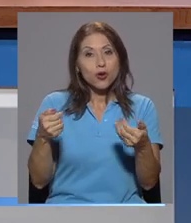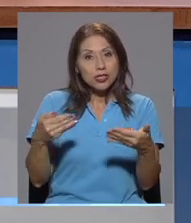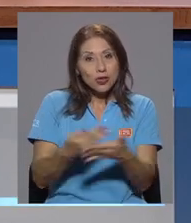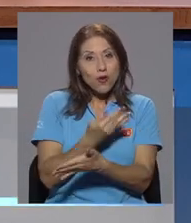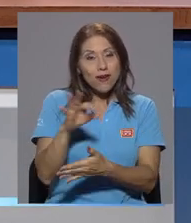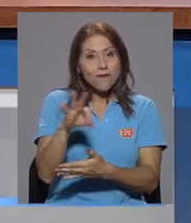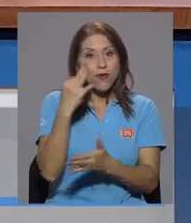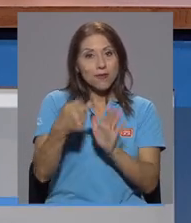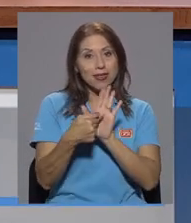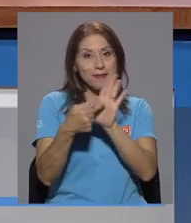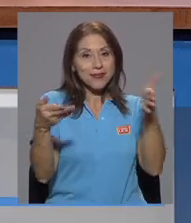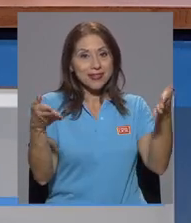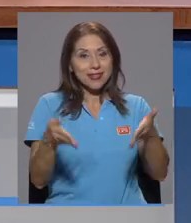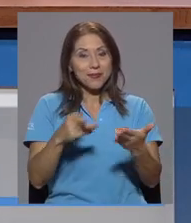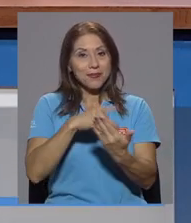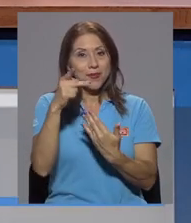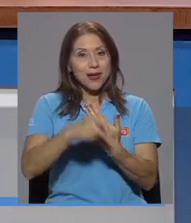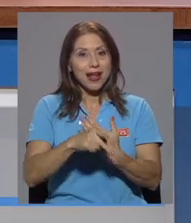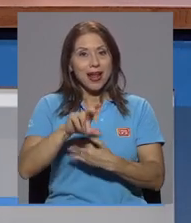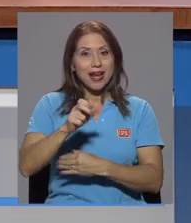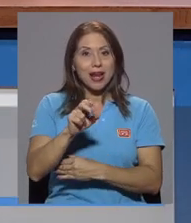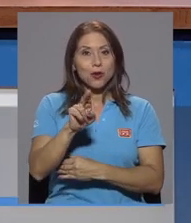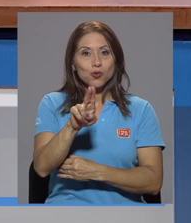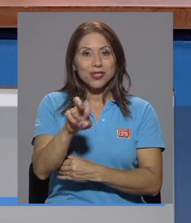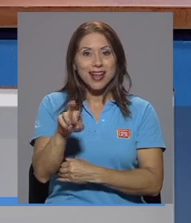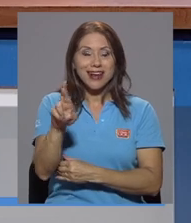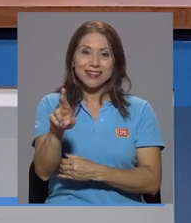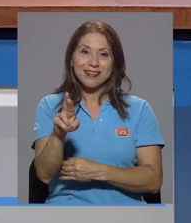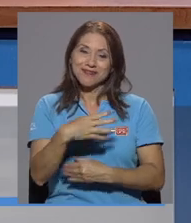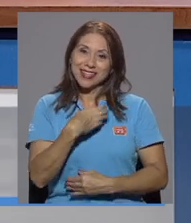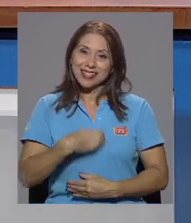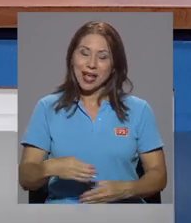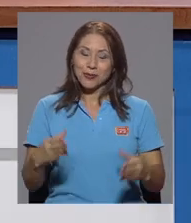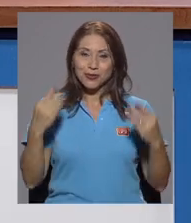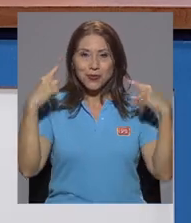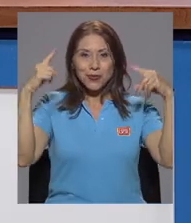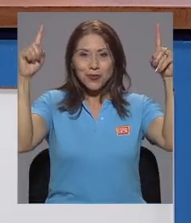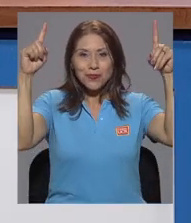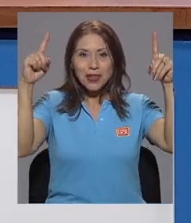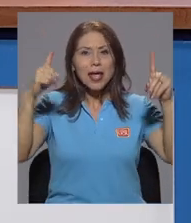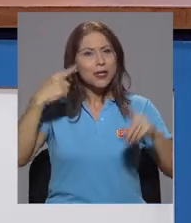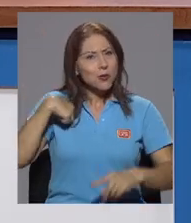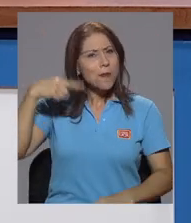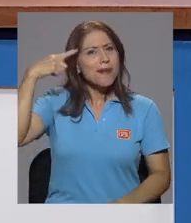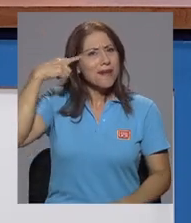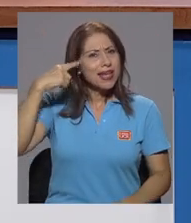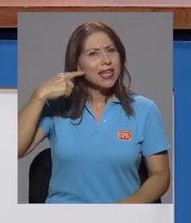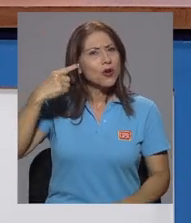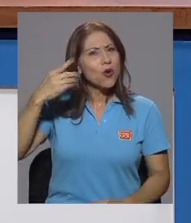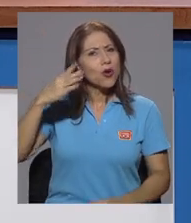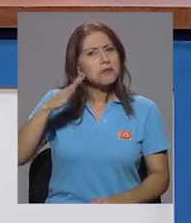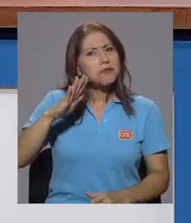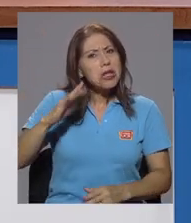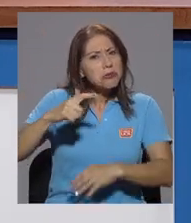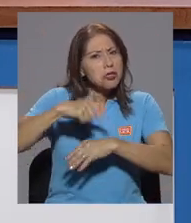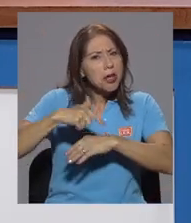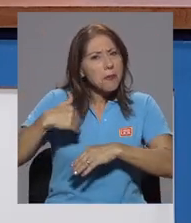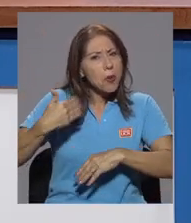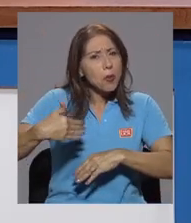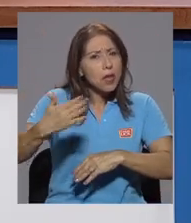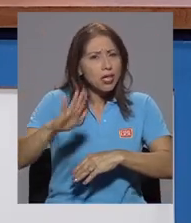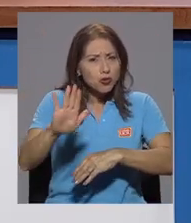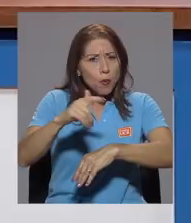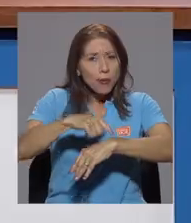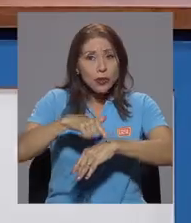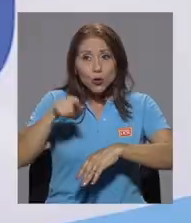presentar la programación de canales r les deseamos los mayores éxitos me imagino que en su momento dentro de algún lapso de tiempo ustedes harán